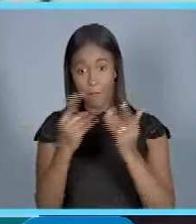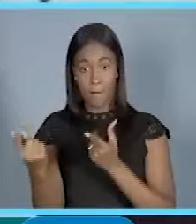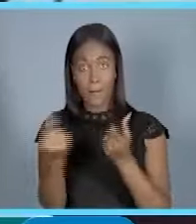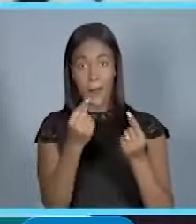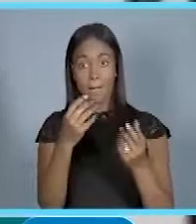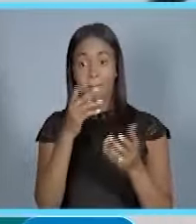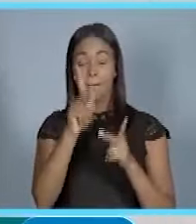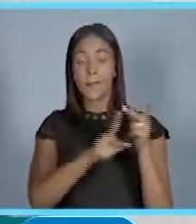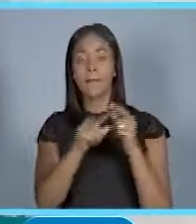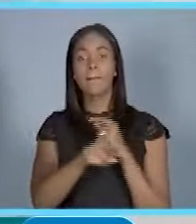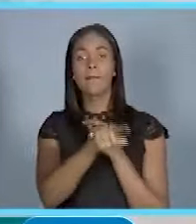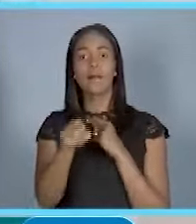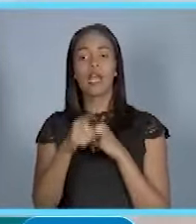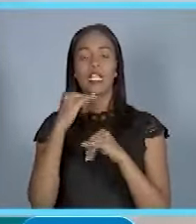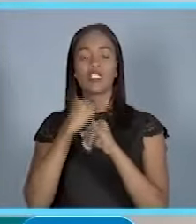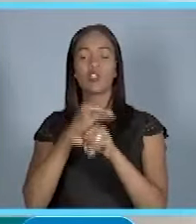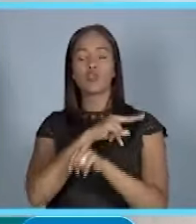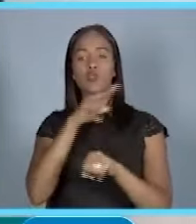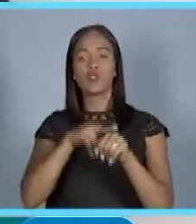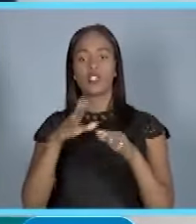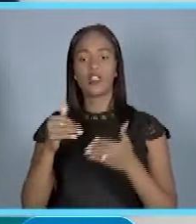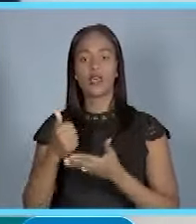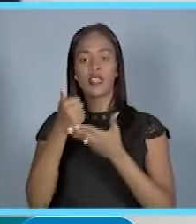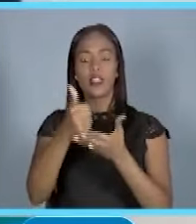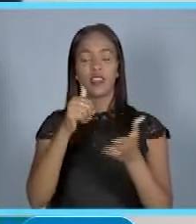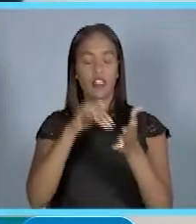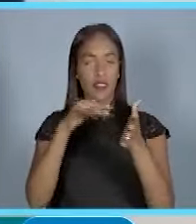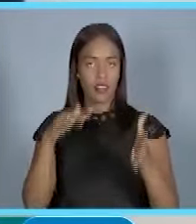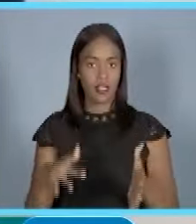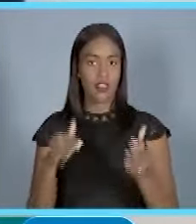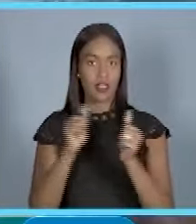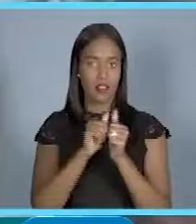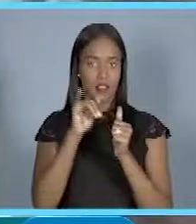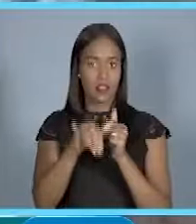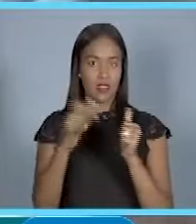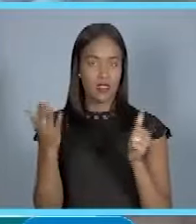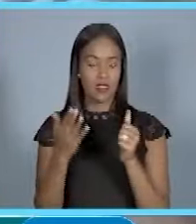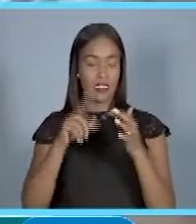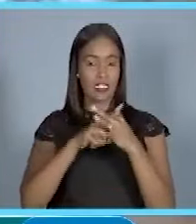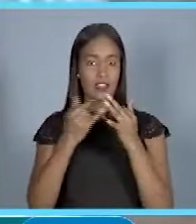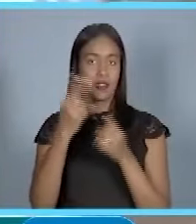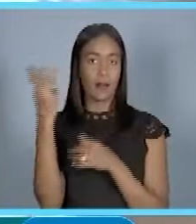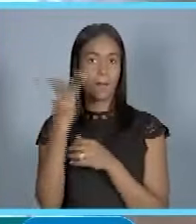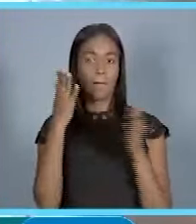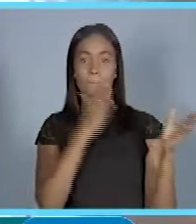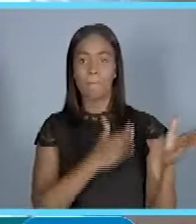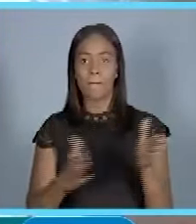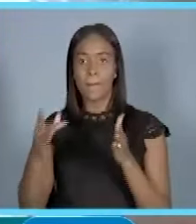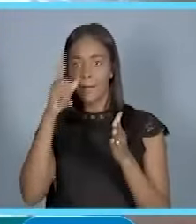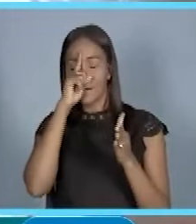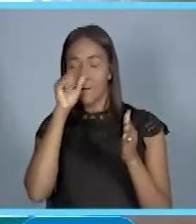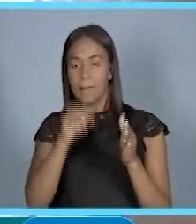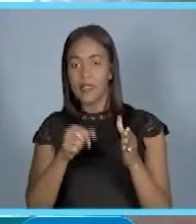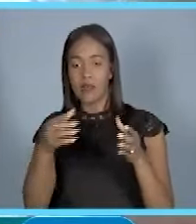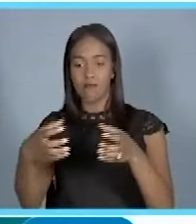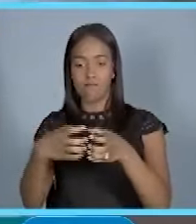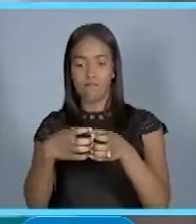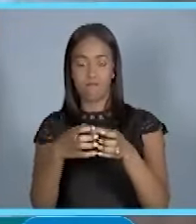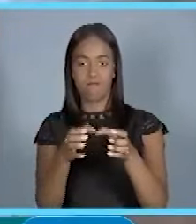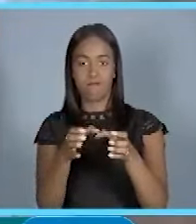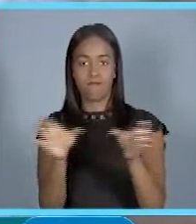la ciudadanía, el Instituto Nacional de Bienestar Estudiantil, INAVIE, inició este miércoles el proceso para descentralizar sus